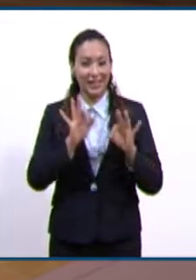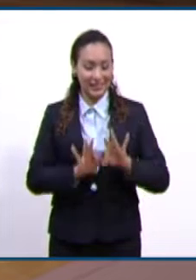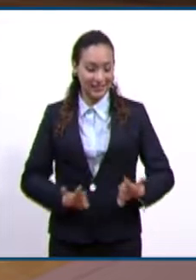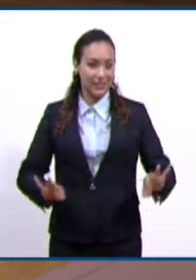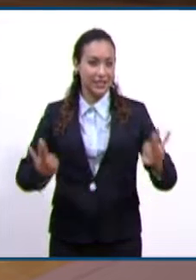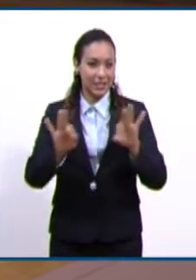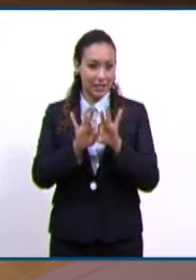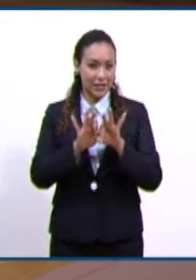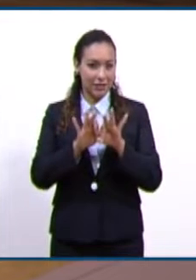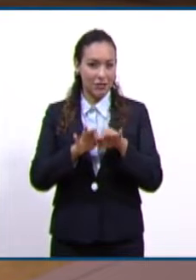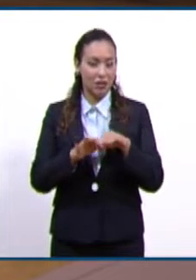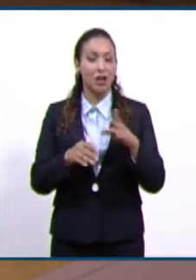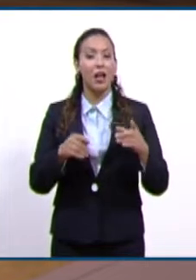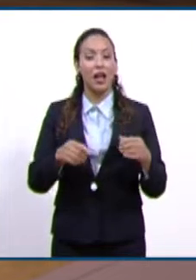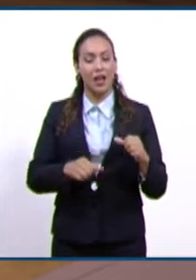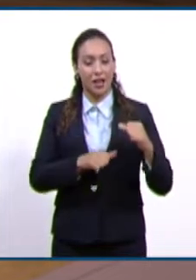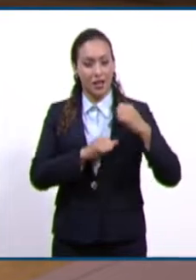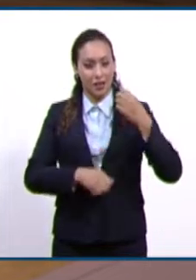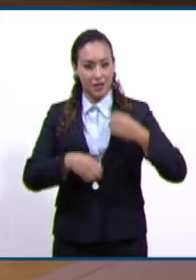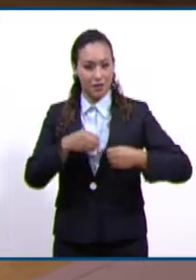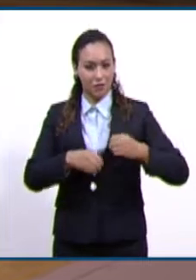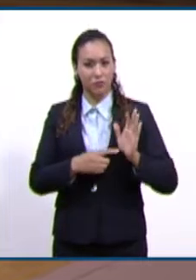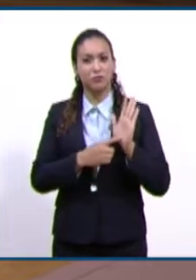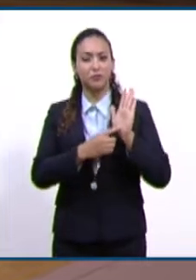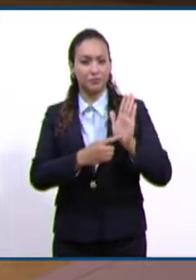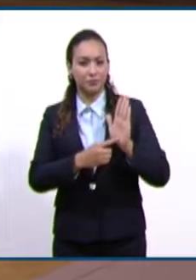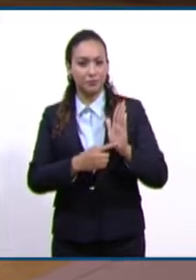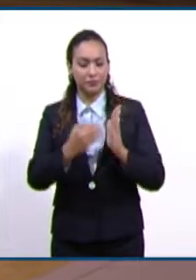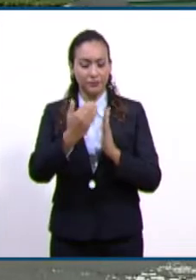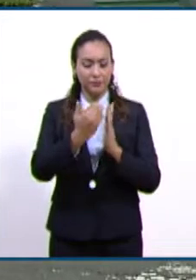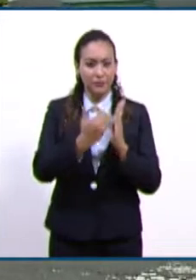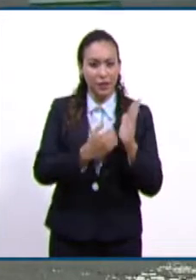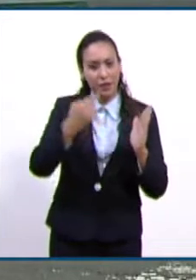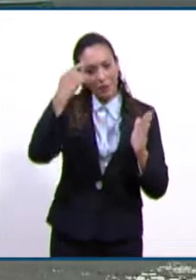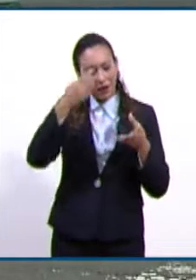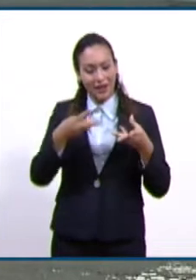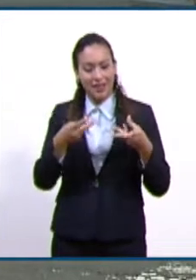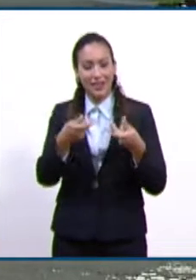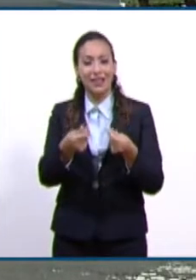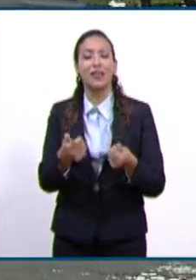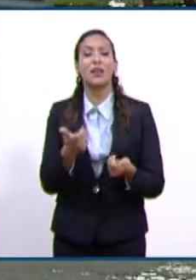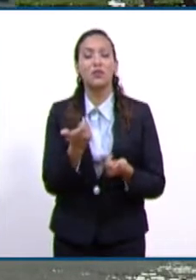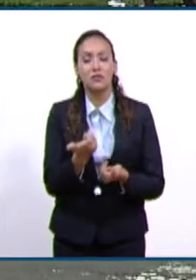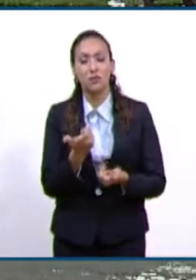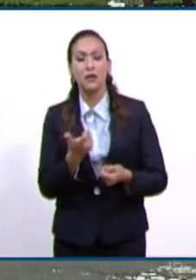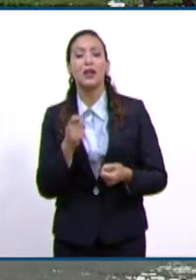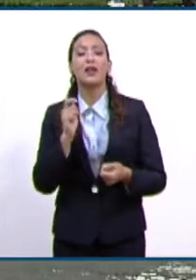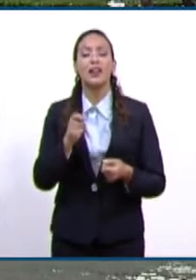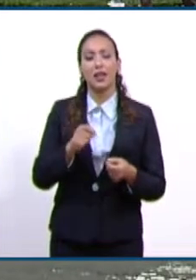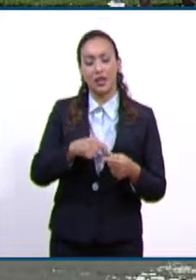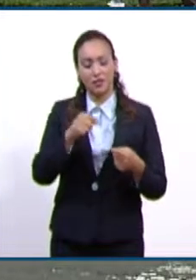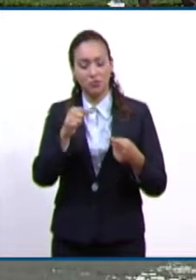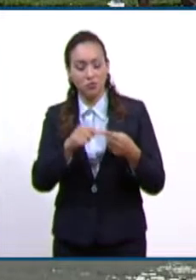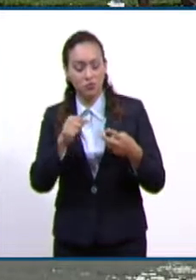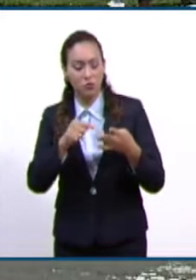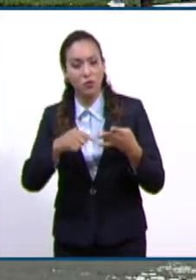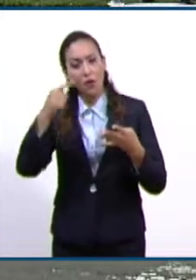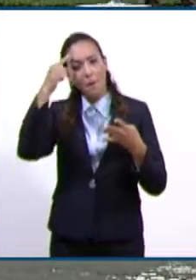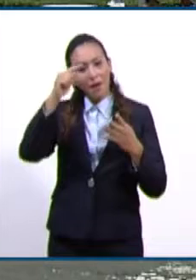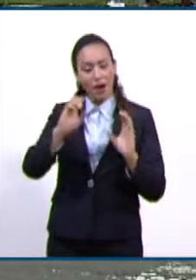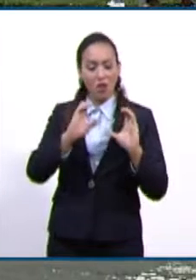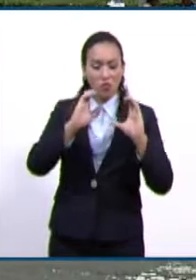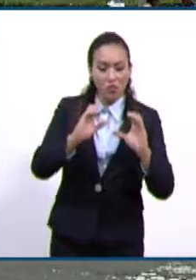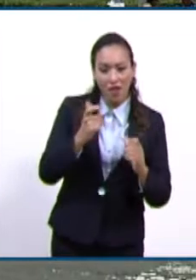Poder Judicial Federal dio a conocer las medidas de contención del gasto basadas en los principios de racionalidad, austeridad,